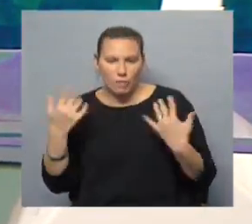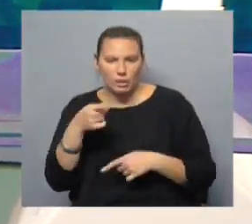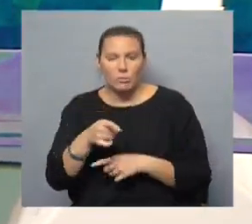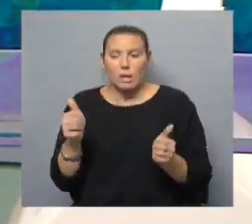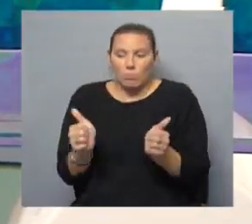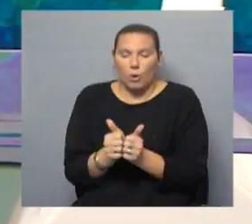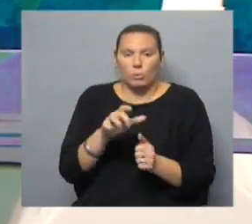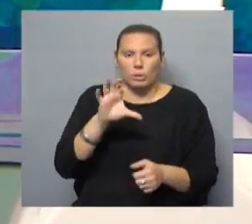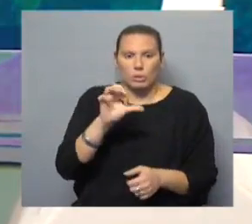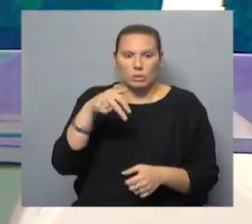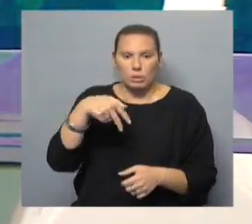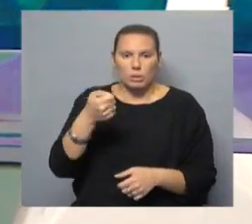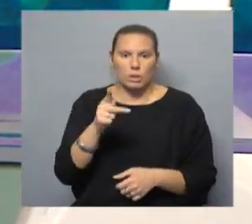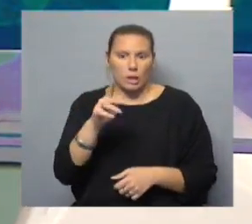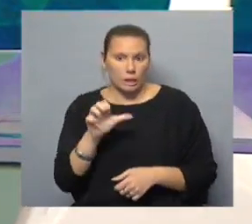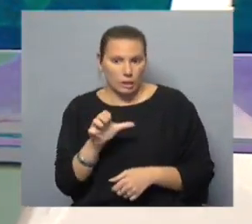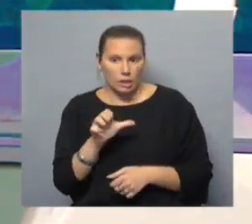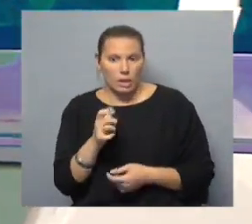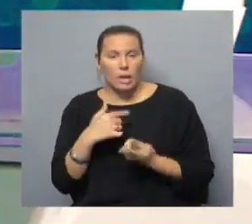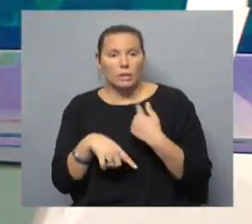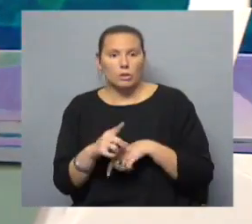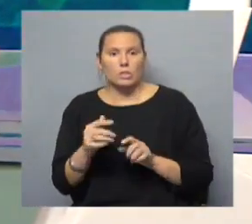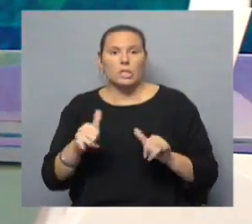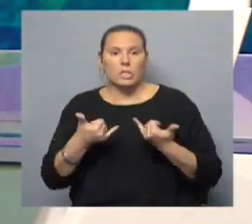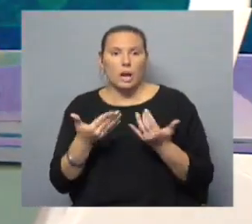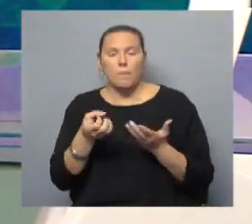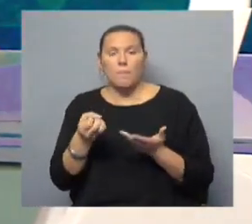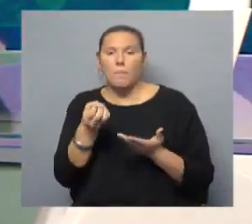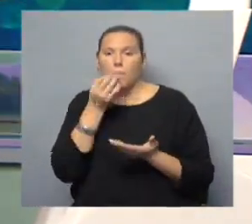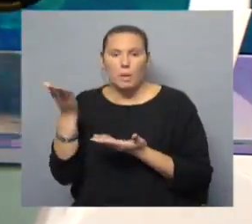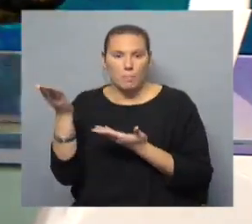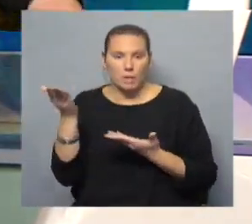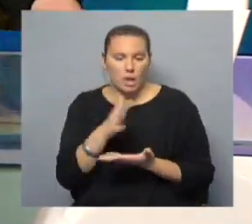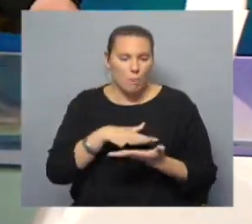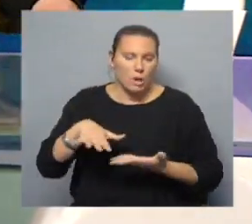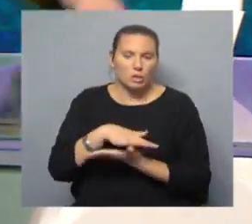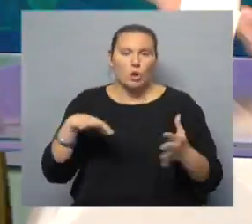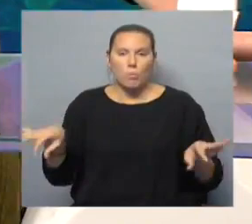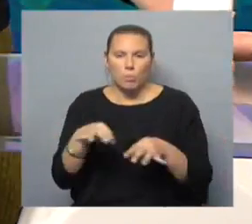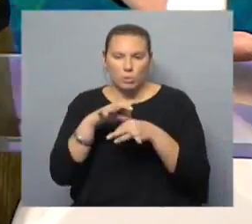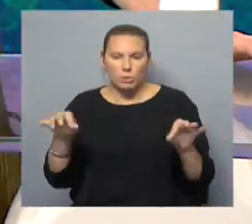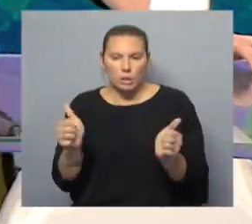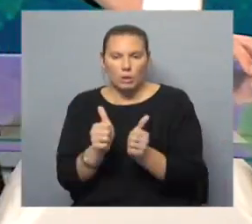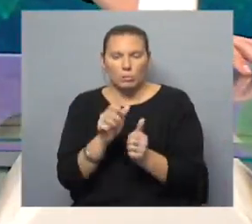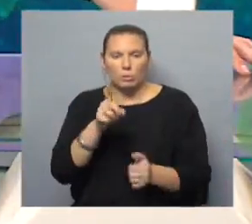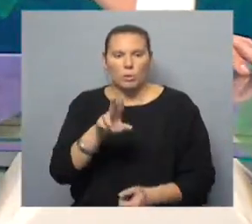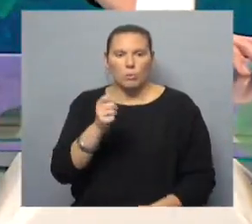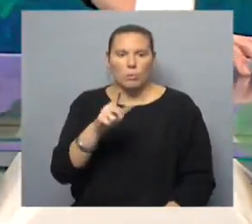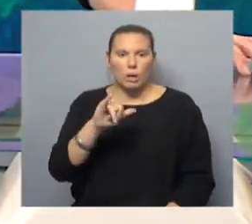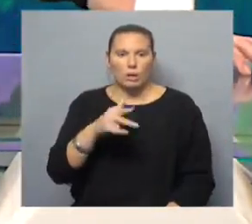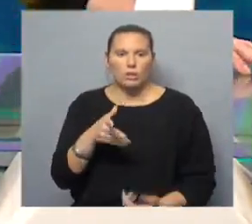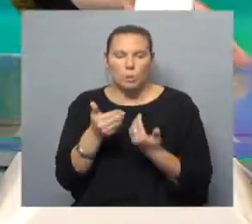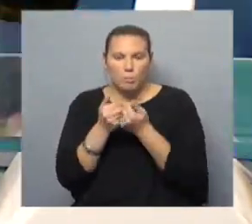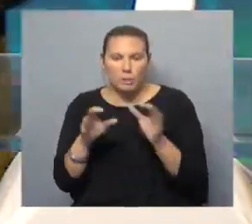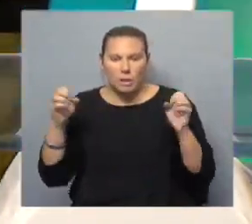junto con Snake, si tengo bien entendido. Así que, sin más, ya le damos paso al espacio musical junto con Gualicho, que van a arrancar con Haz de